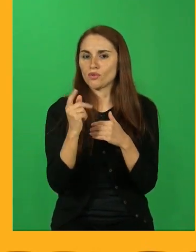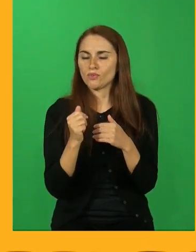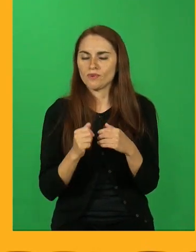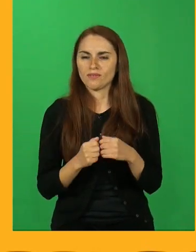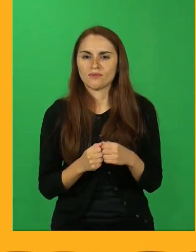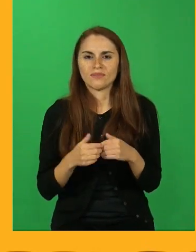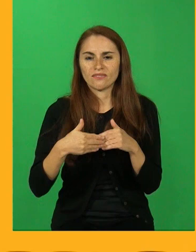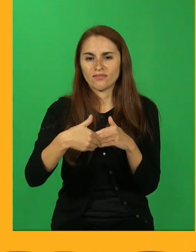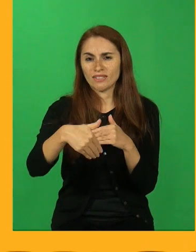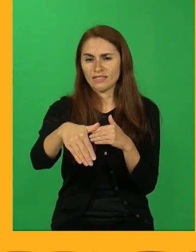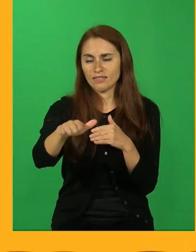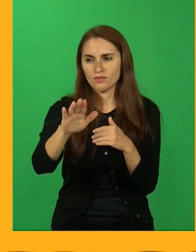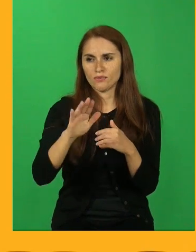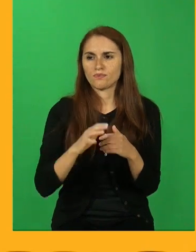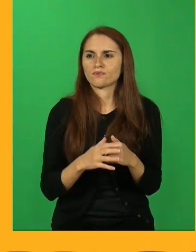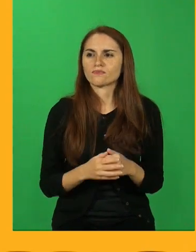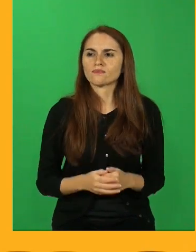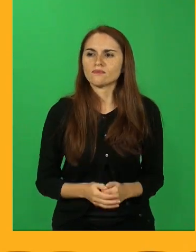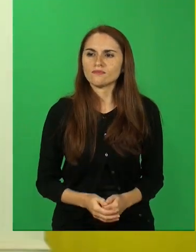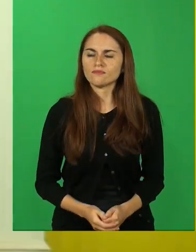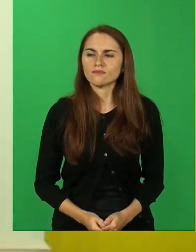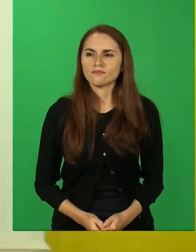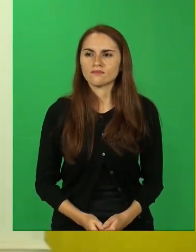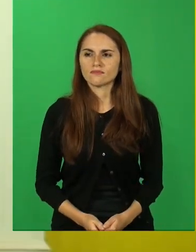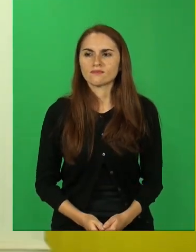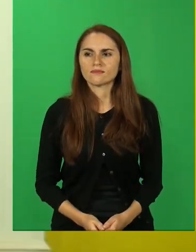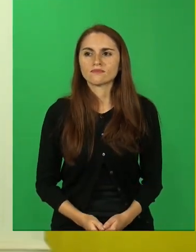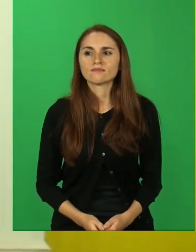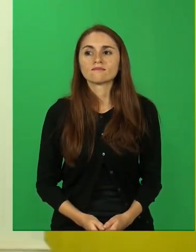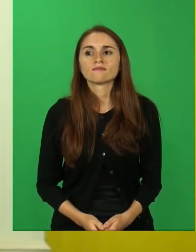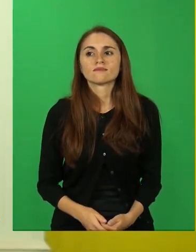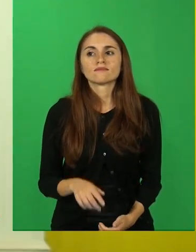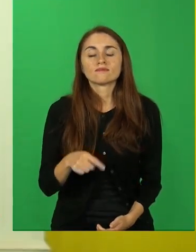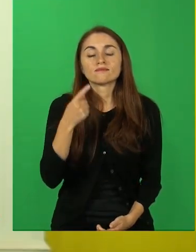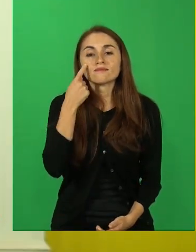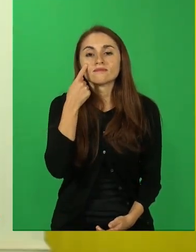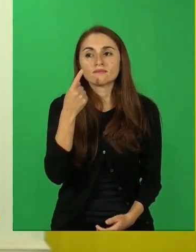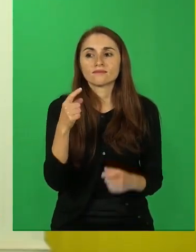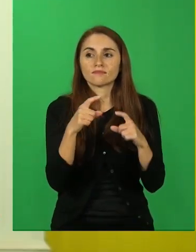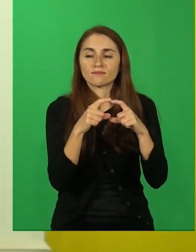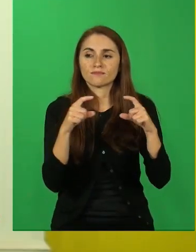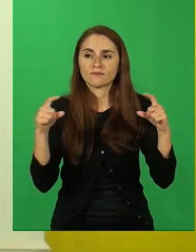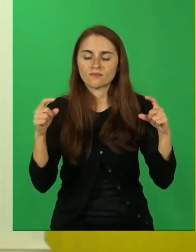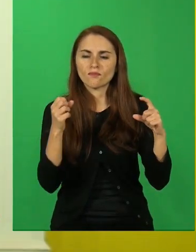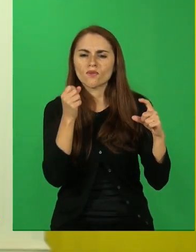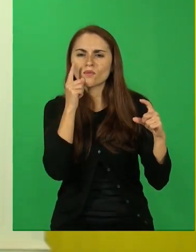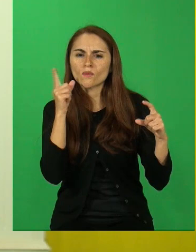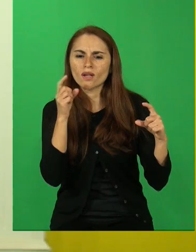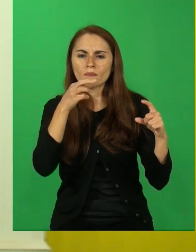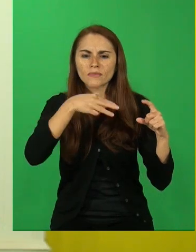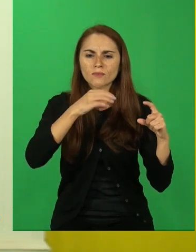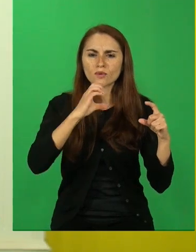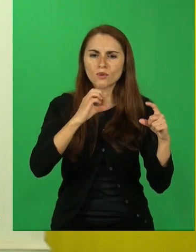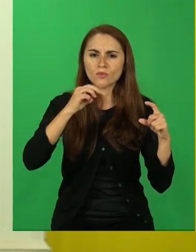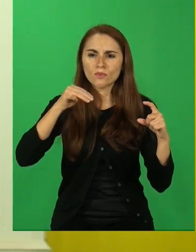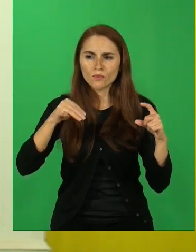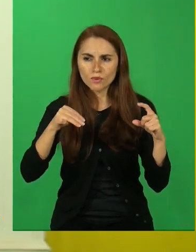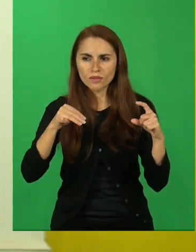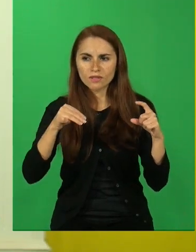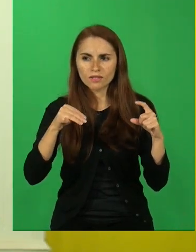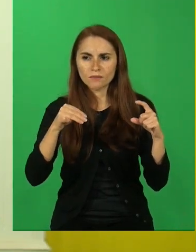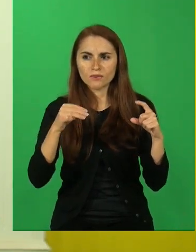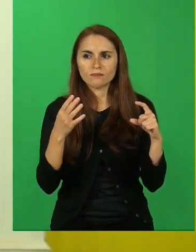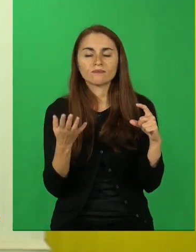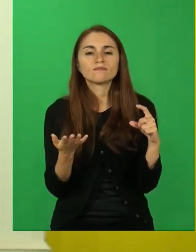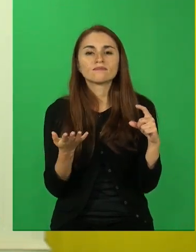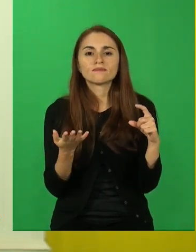múltiplos comunes, pero estos son infinitos también. Y calculamos el mínimo común múltiplo, que va